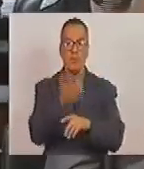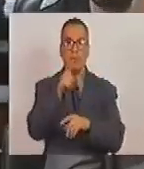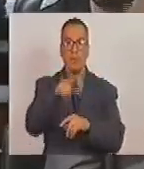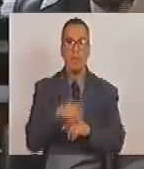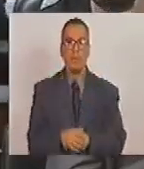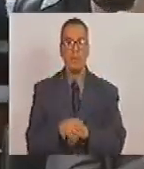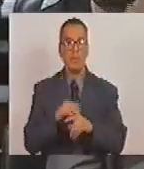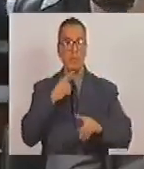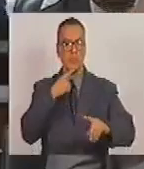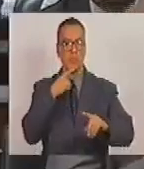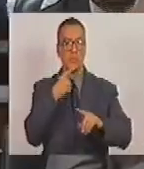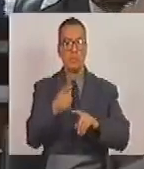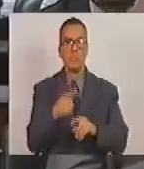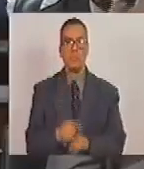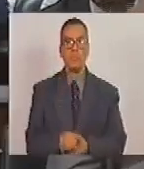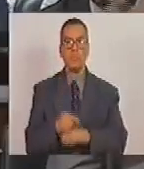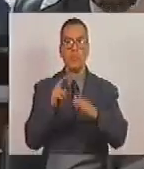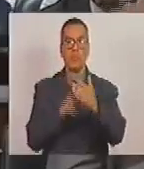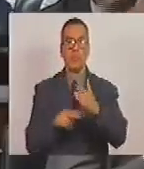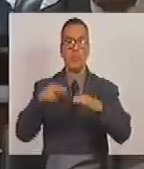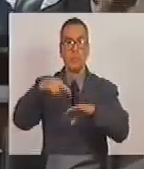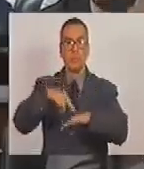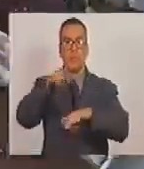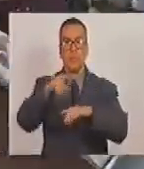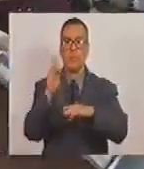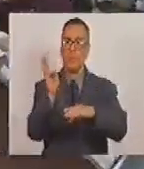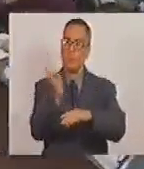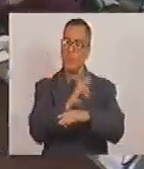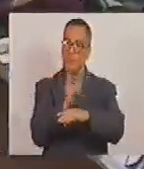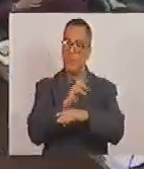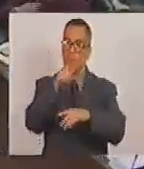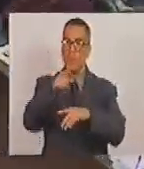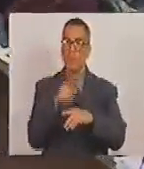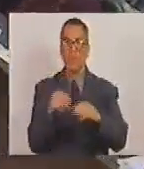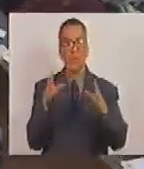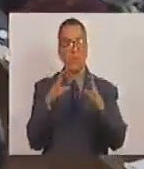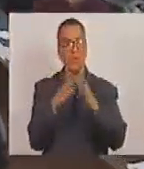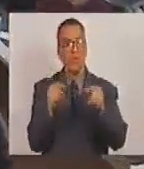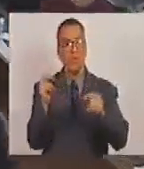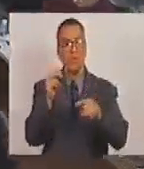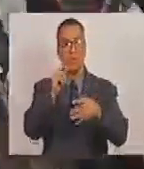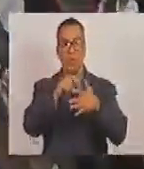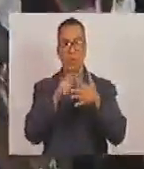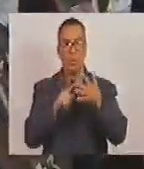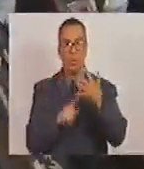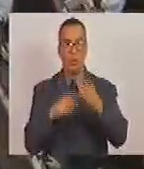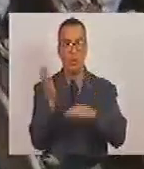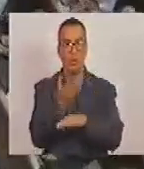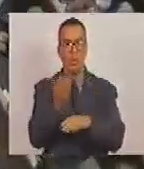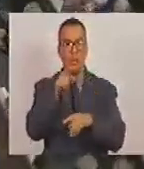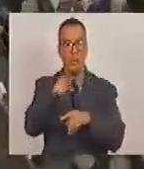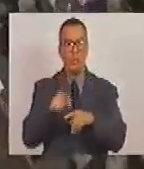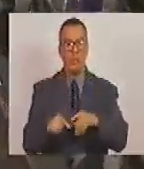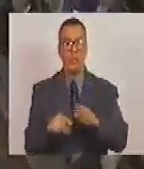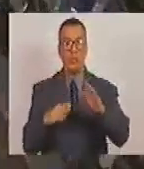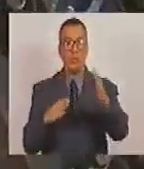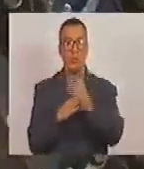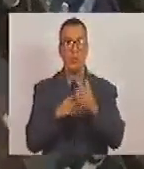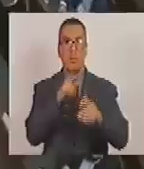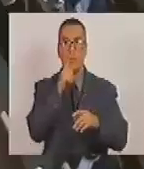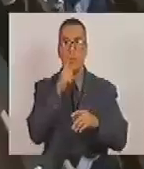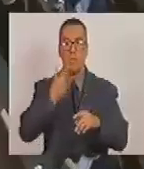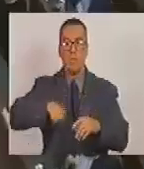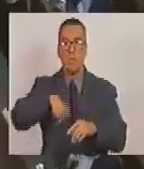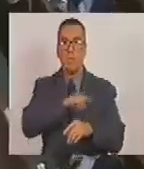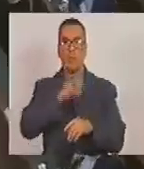la exigencia de levantar inmediatamente todas estas medidas, todas estas sanciones y este bloqueo criminal contra